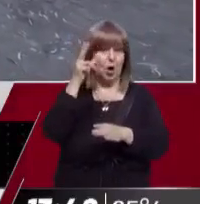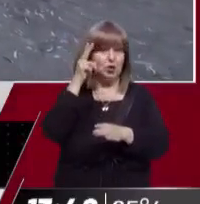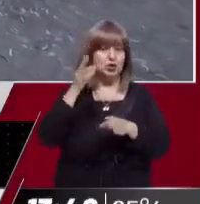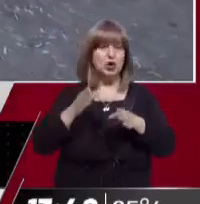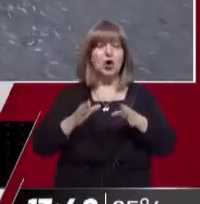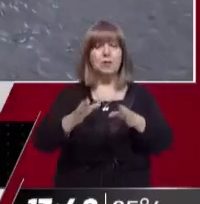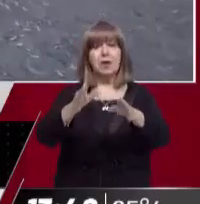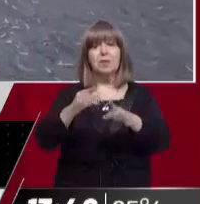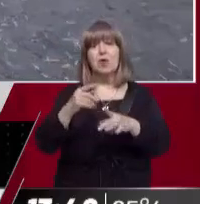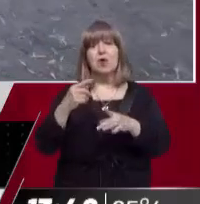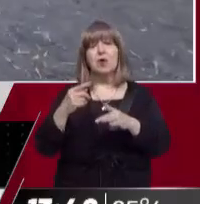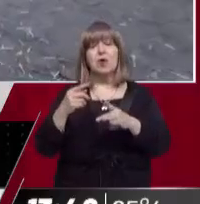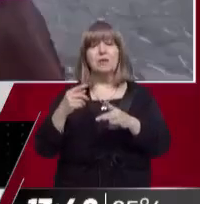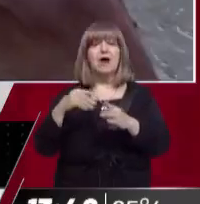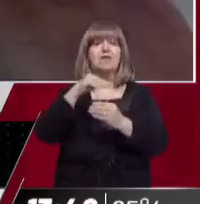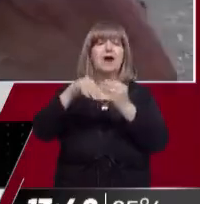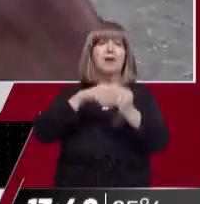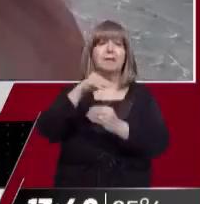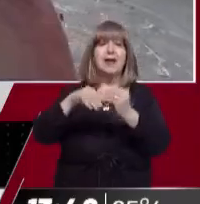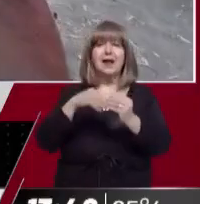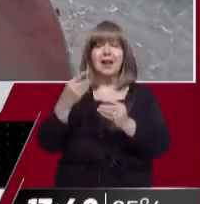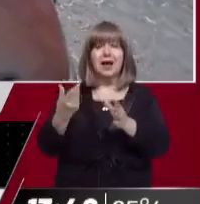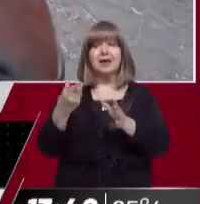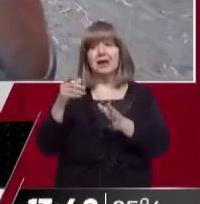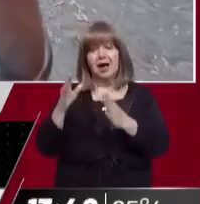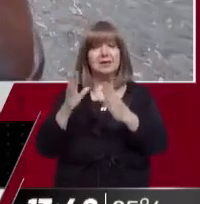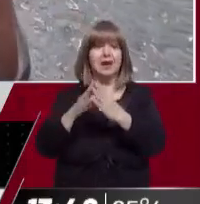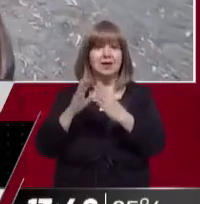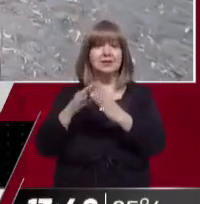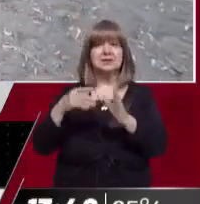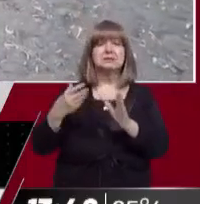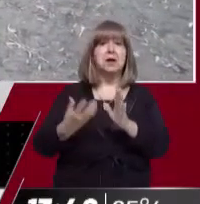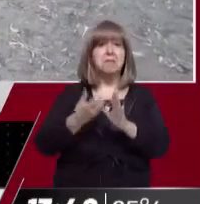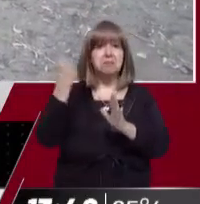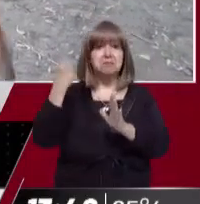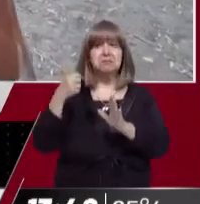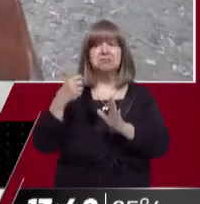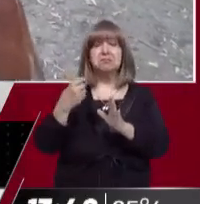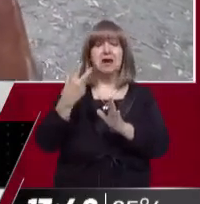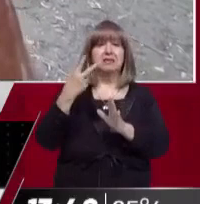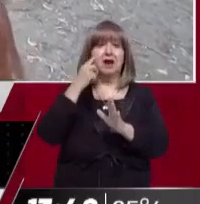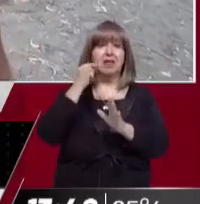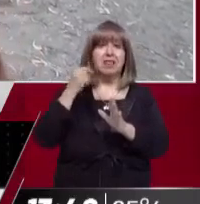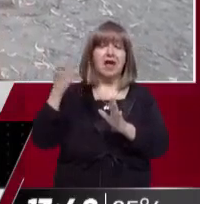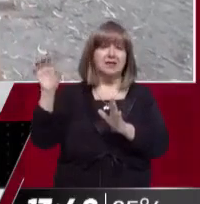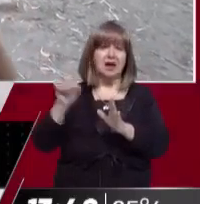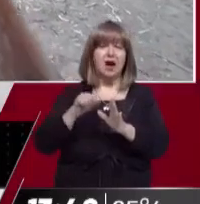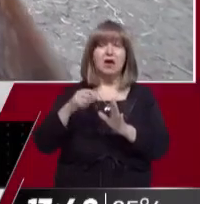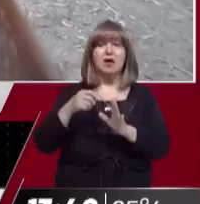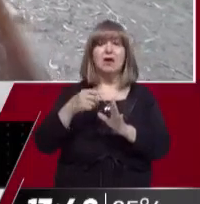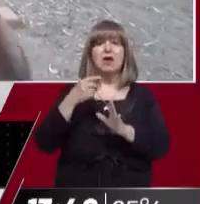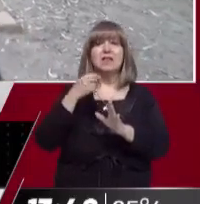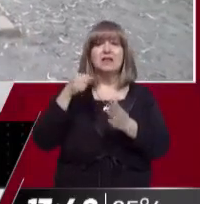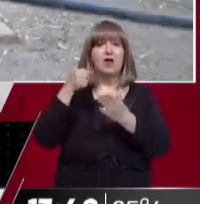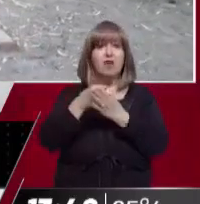50 vivía o vive la familia a la que le sustrajeron un equino que habían traído hace tres días del campo, lo sacaron por